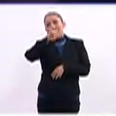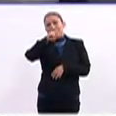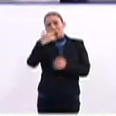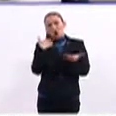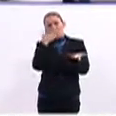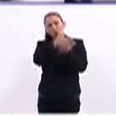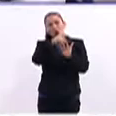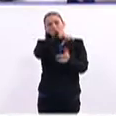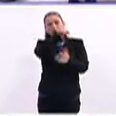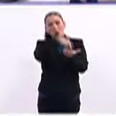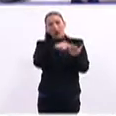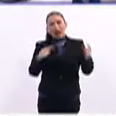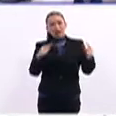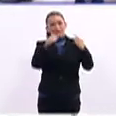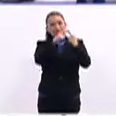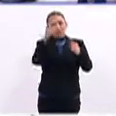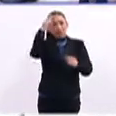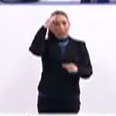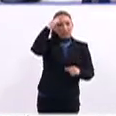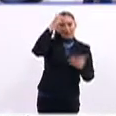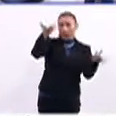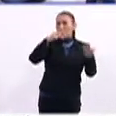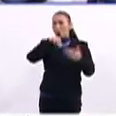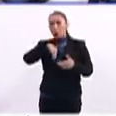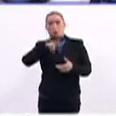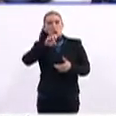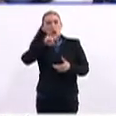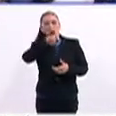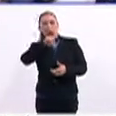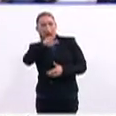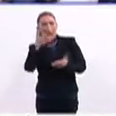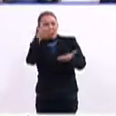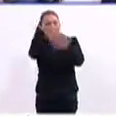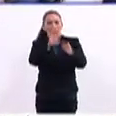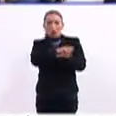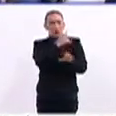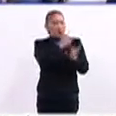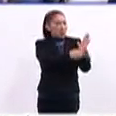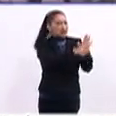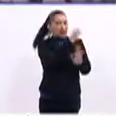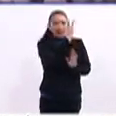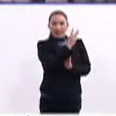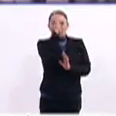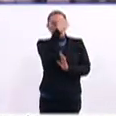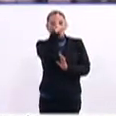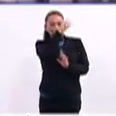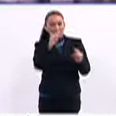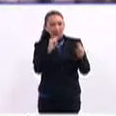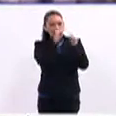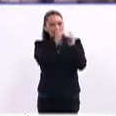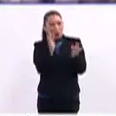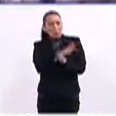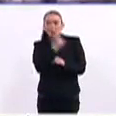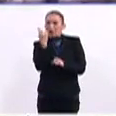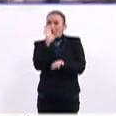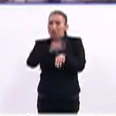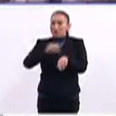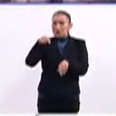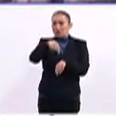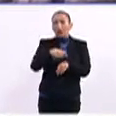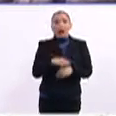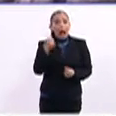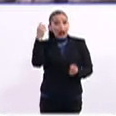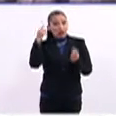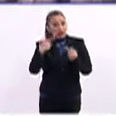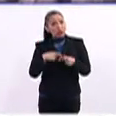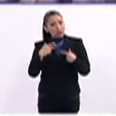esta catedral como Bellas Artes o como el Munal o la Plaza de las Tres Culturas en Tlatelolco, hasta